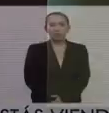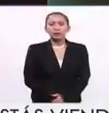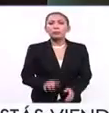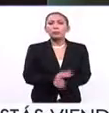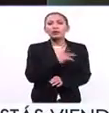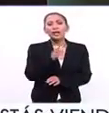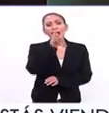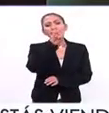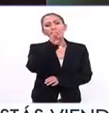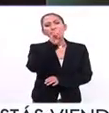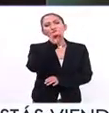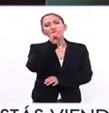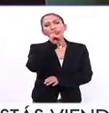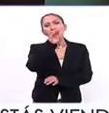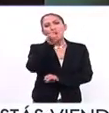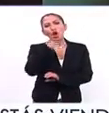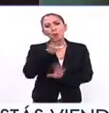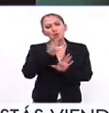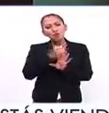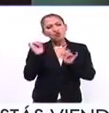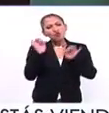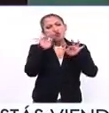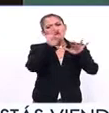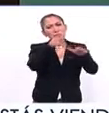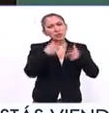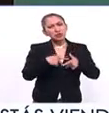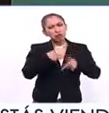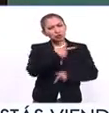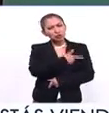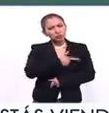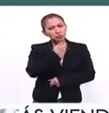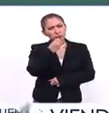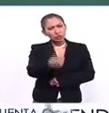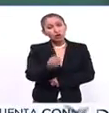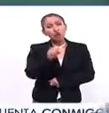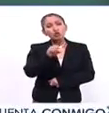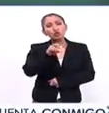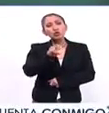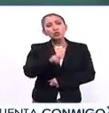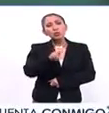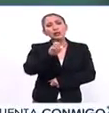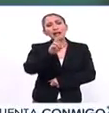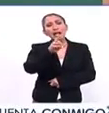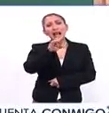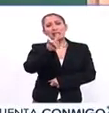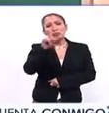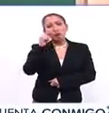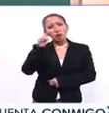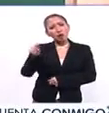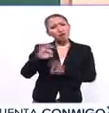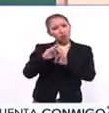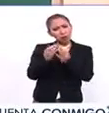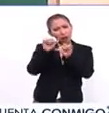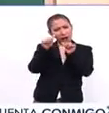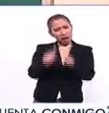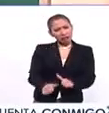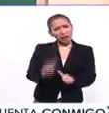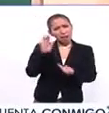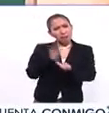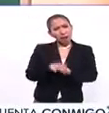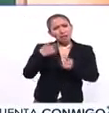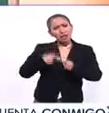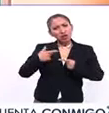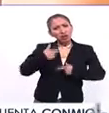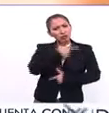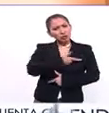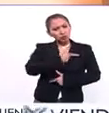¿Por qué Remedios Varo ejerce tal poder de atracción entre el público? El surrealismo es una de las corrientes estéticas que galvanizan mayor número de